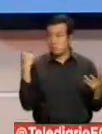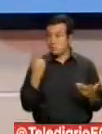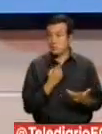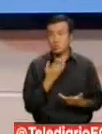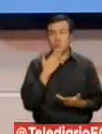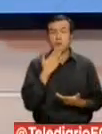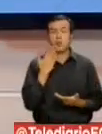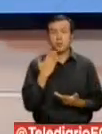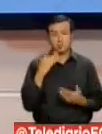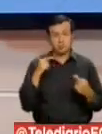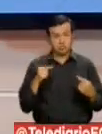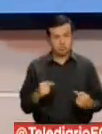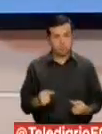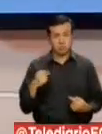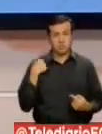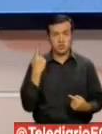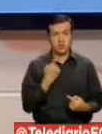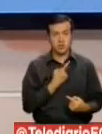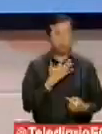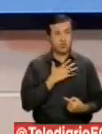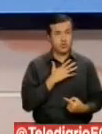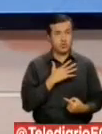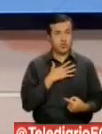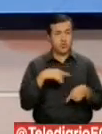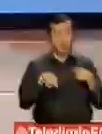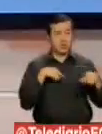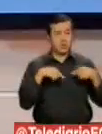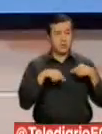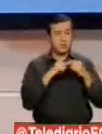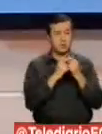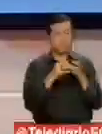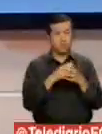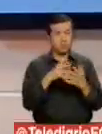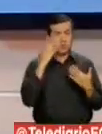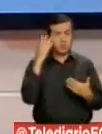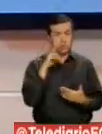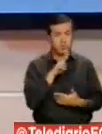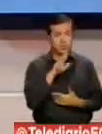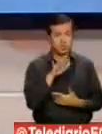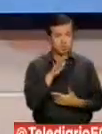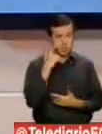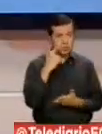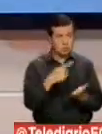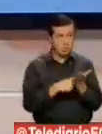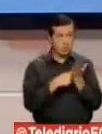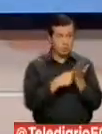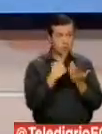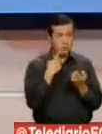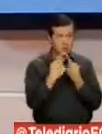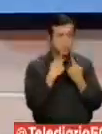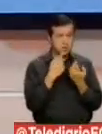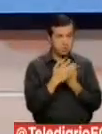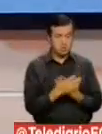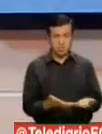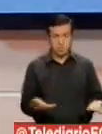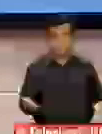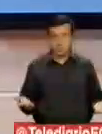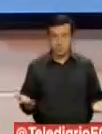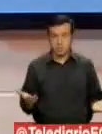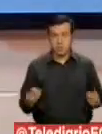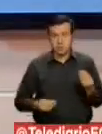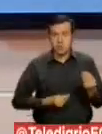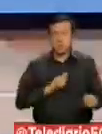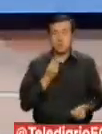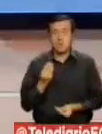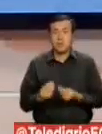nosotros que somos oposición. Yo como jefe de bancada de Creo, no nos han llamado a decir sentémonos y dialoguemos sobre esto. ¿Qué